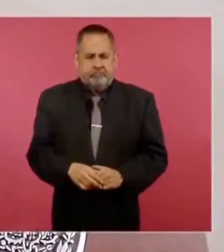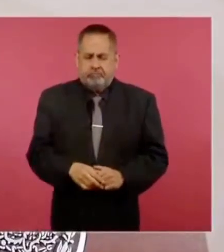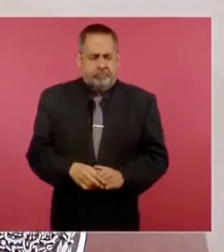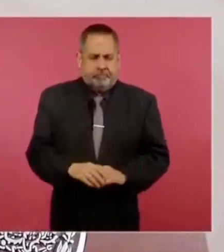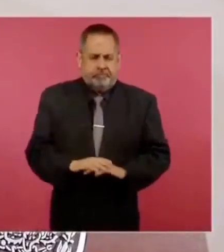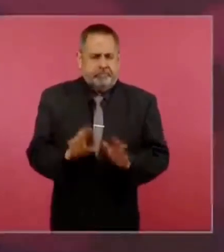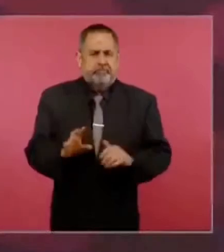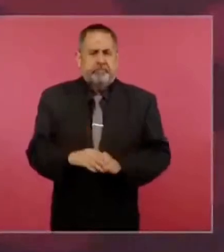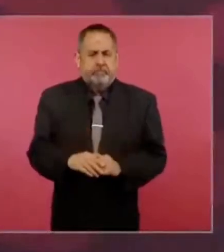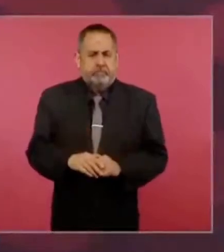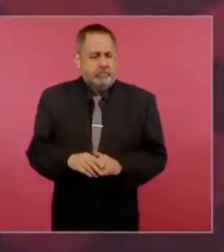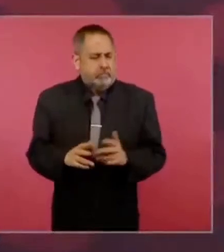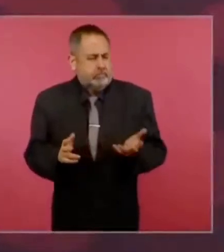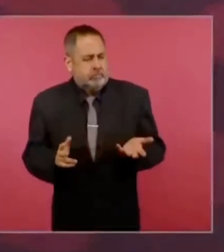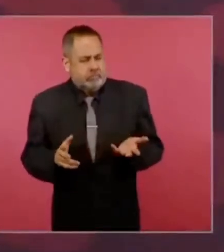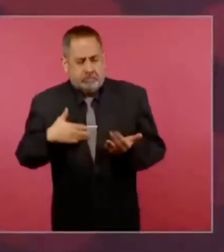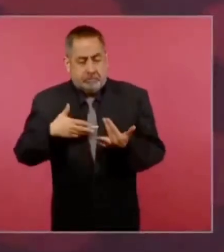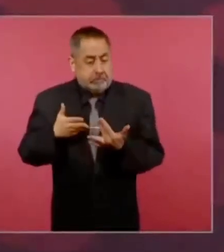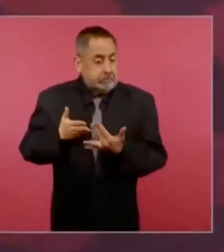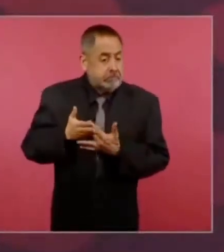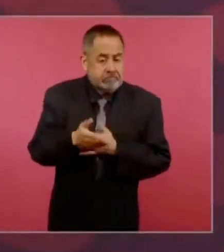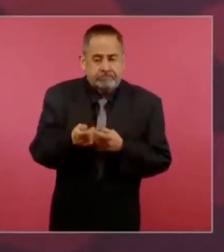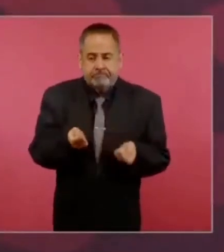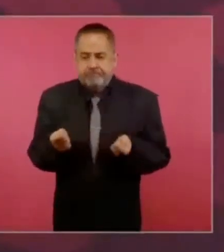porque no tenía él por qué meterse,